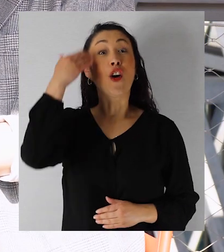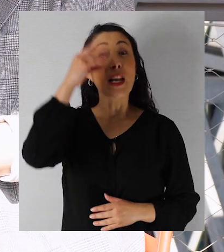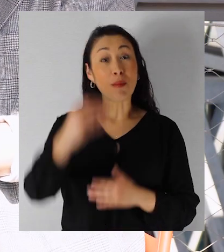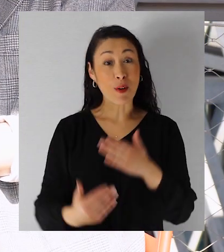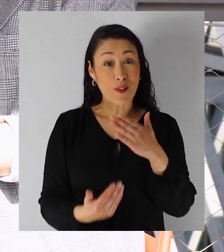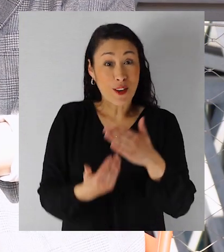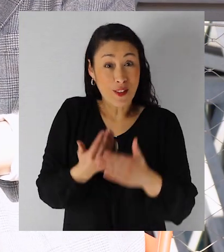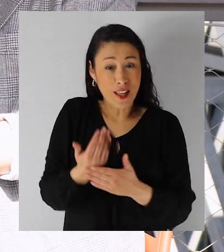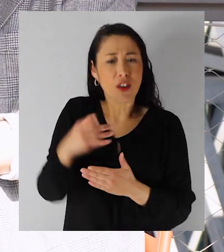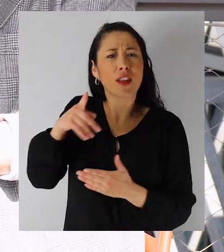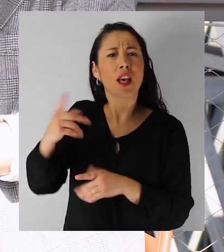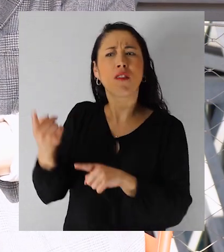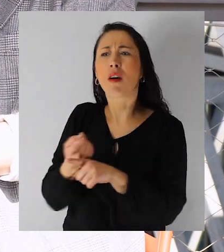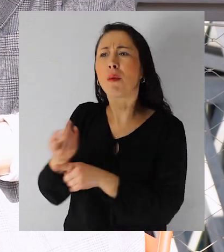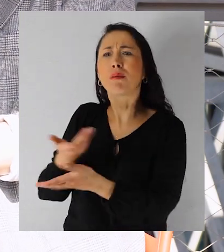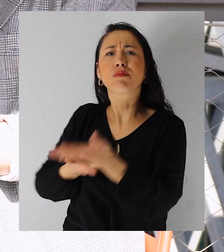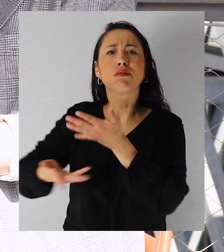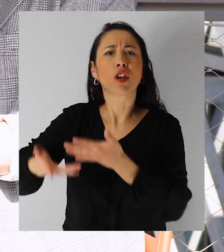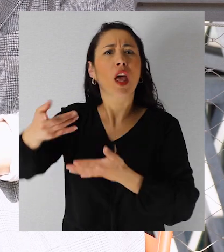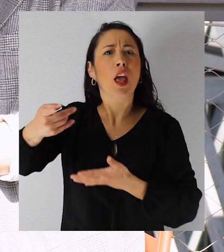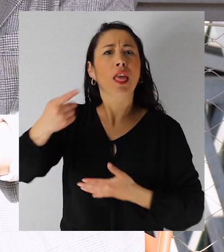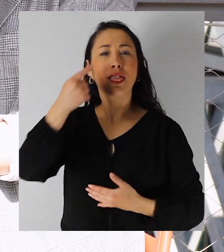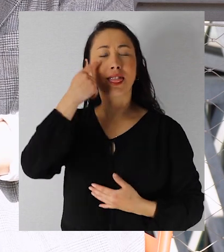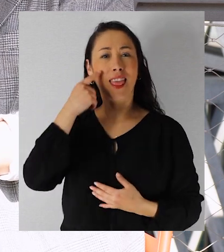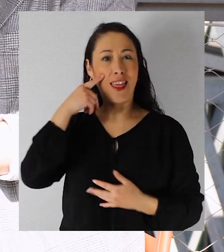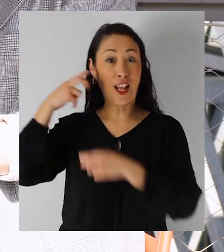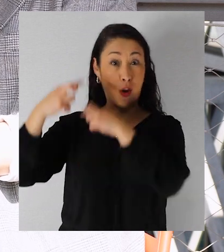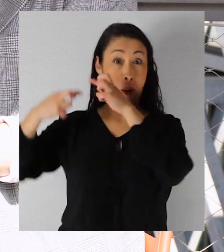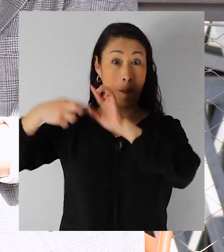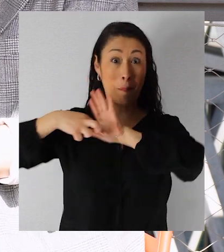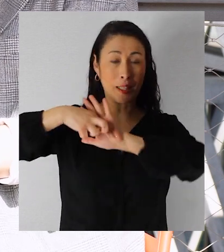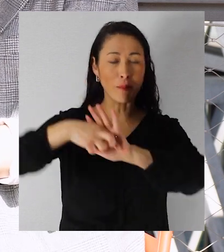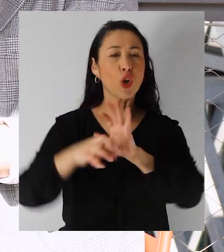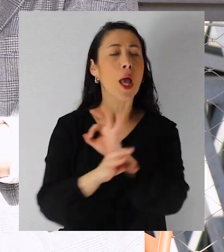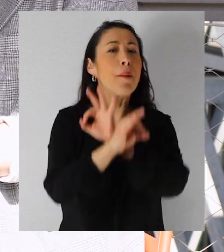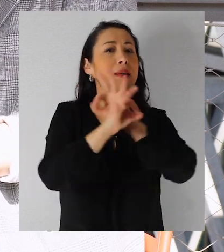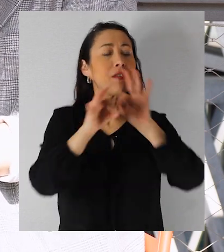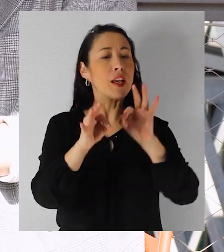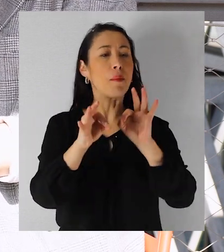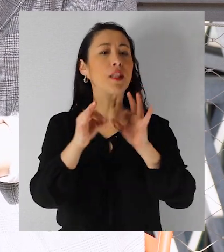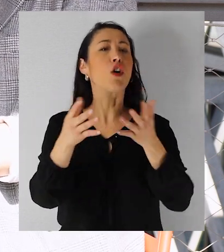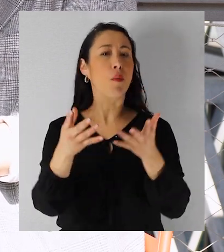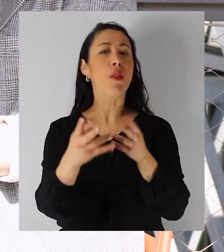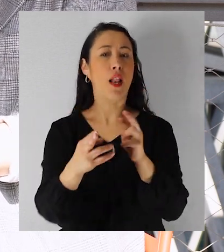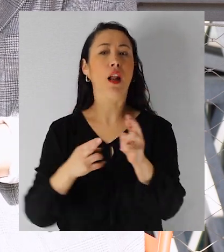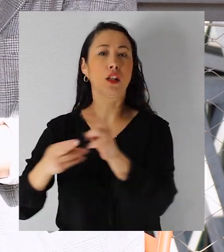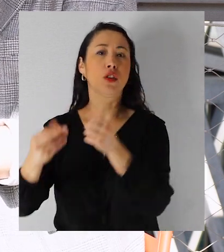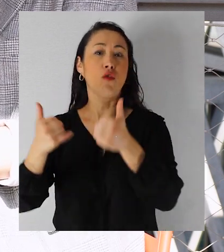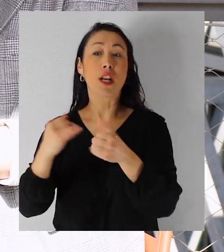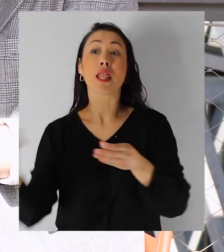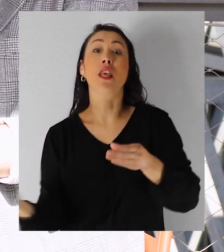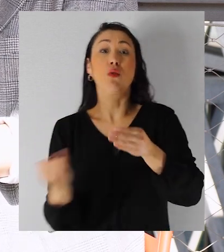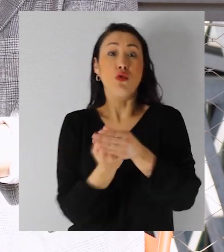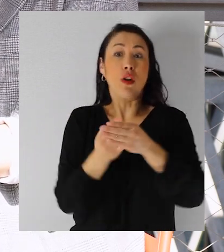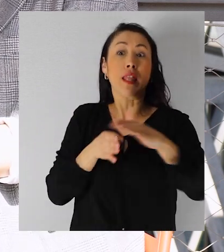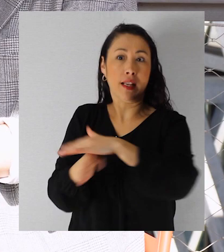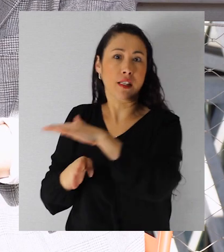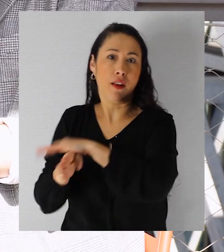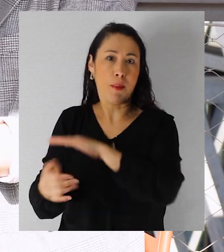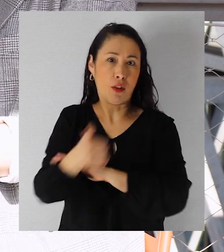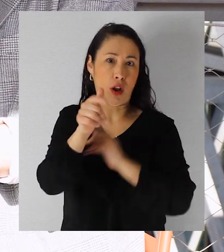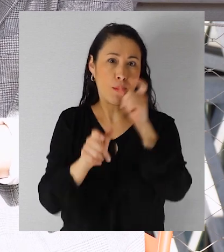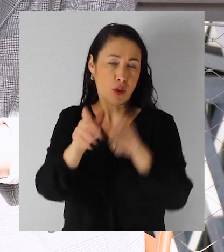Hola, buenos días. Vamos a hablar hoy día sobre el Día de los Patrimonios, específicamente sobre las buenas prácticas en accesibilidad e inclusión para las personas con